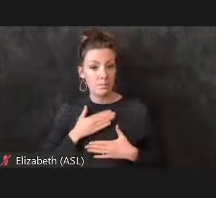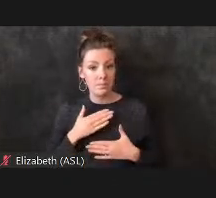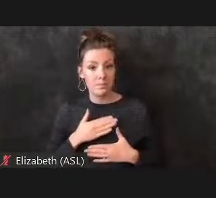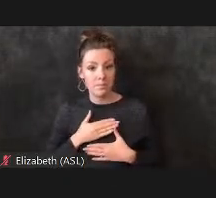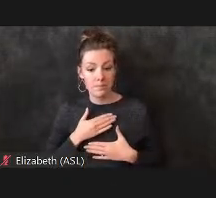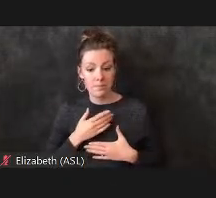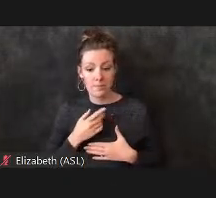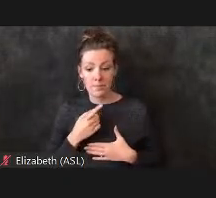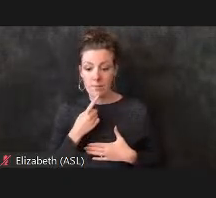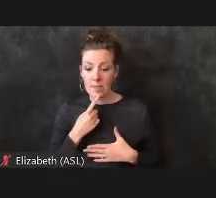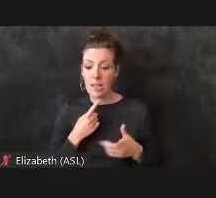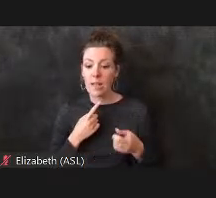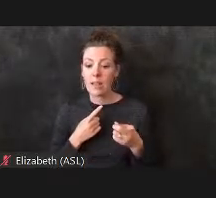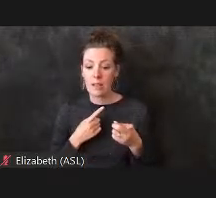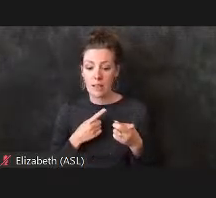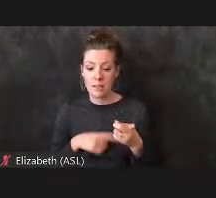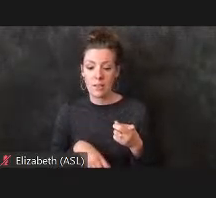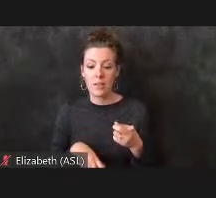gotten